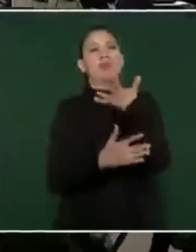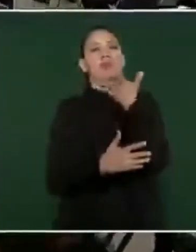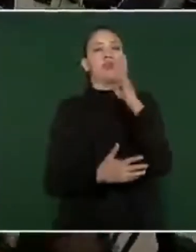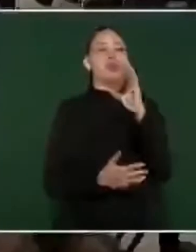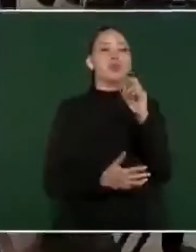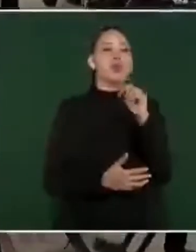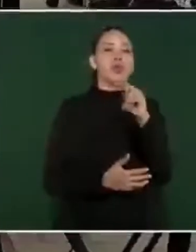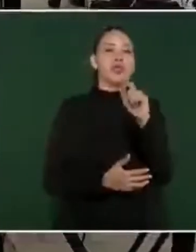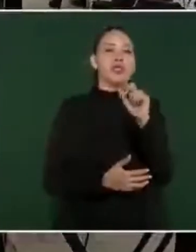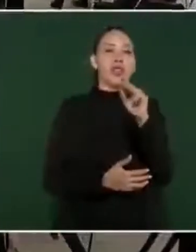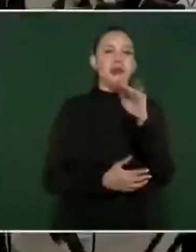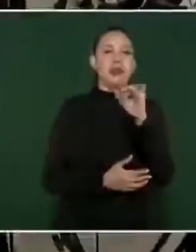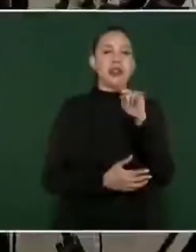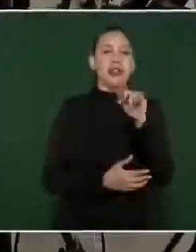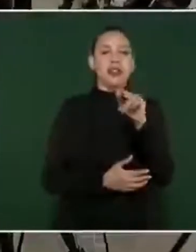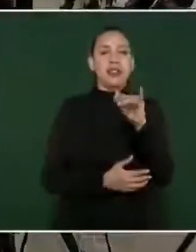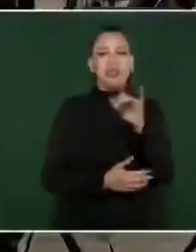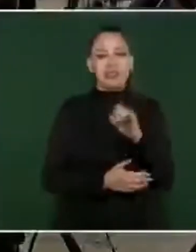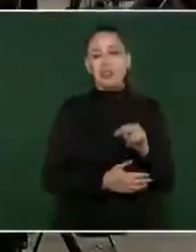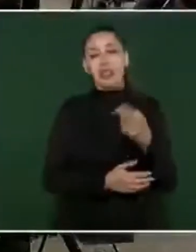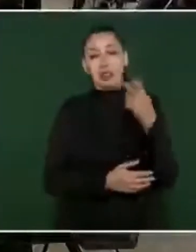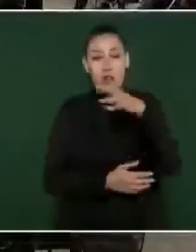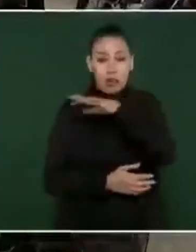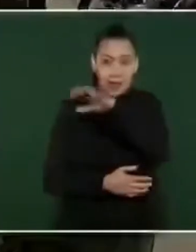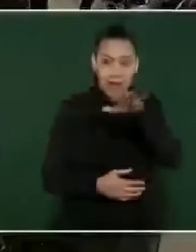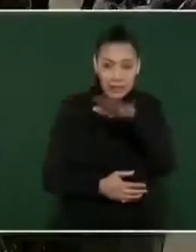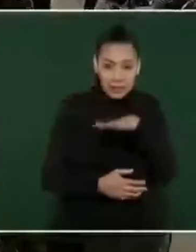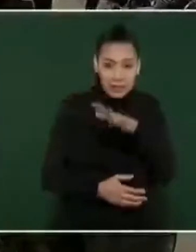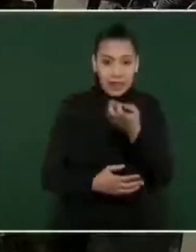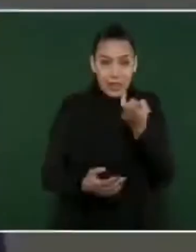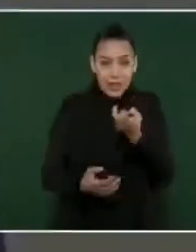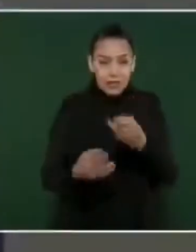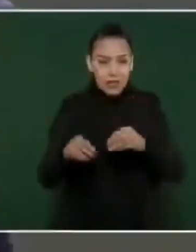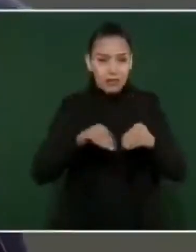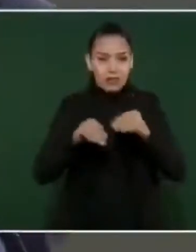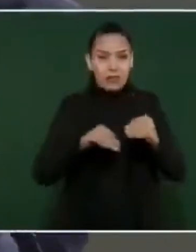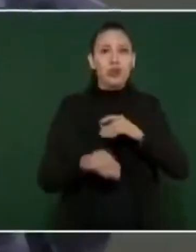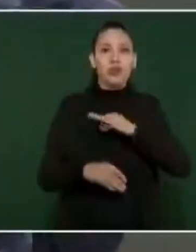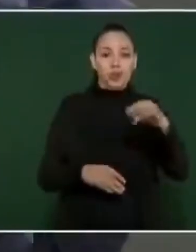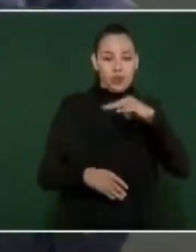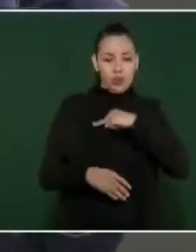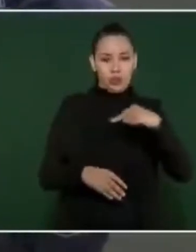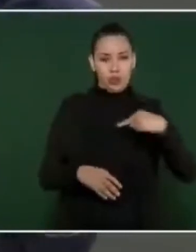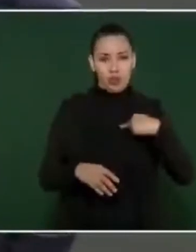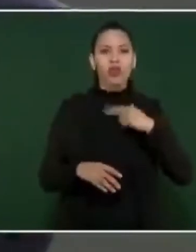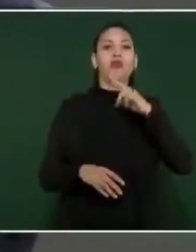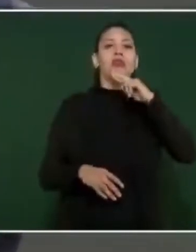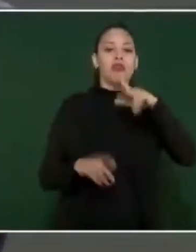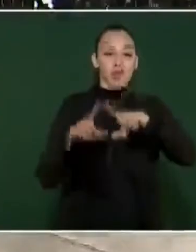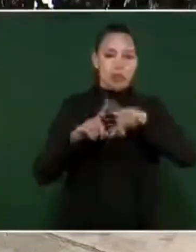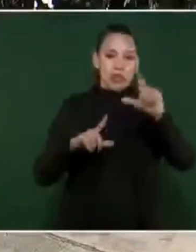producir en México gasolinas y diésel. Con eso ya se puede hacer